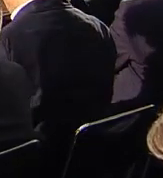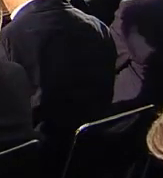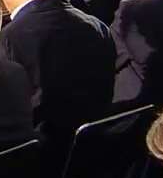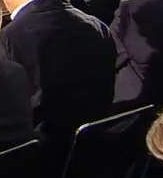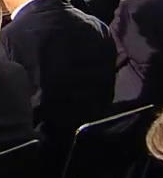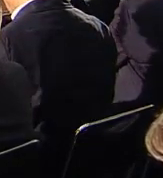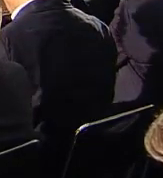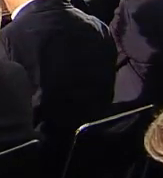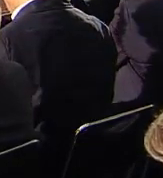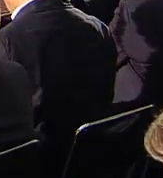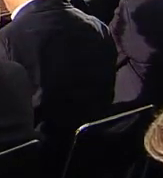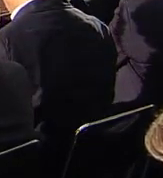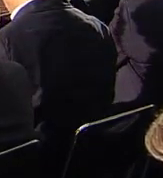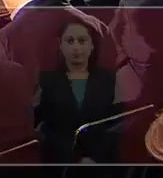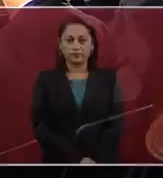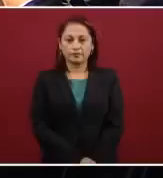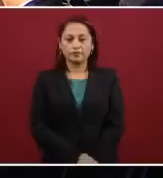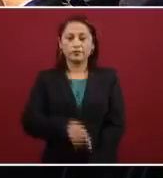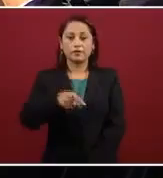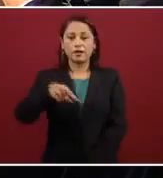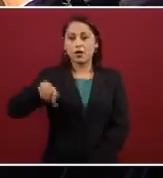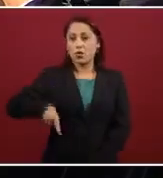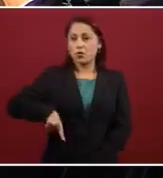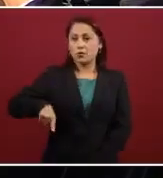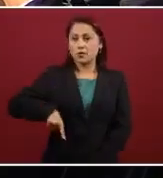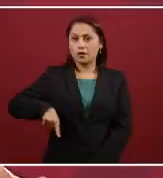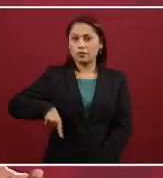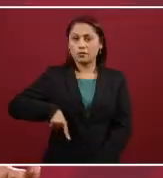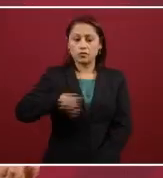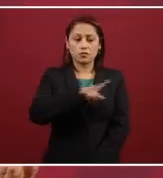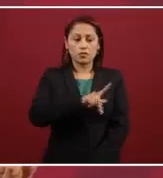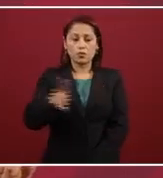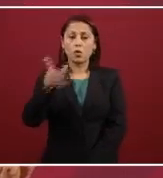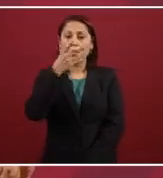Este es un gobierno de mujeres y de hombres libres.